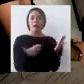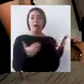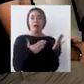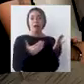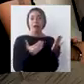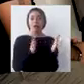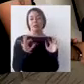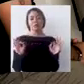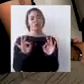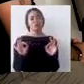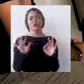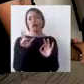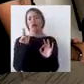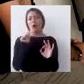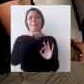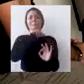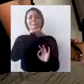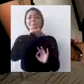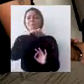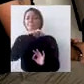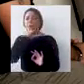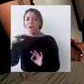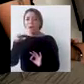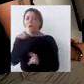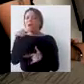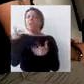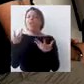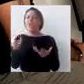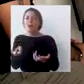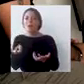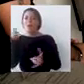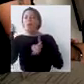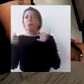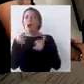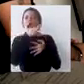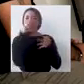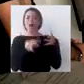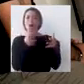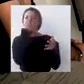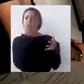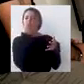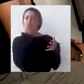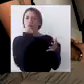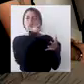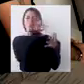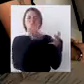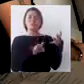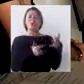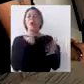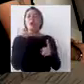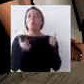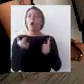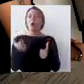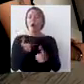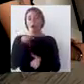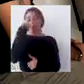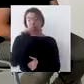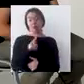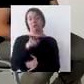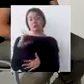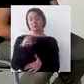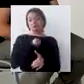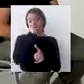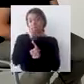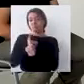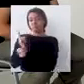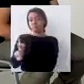edad, sino que parten más de la idea de vamos a leer juntos y tú vas a decidir también qué quieres leer